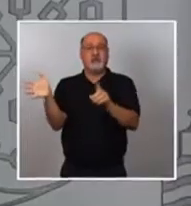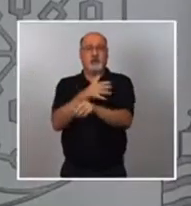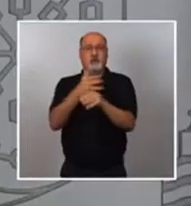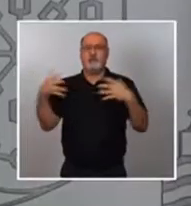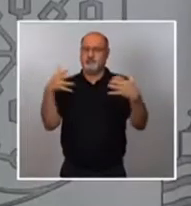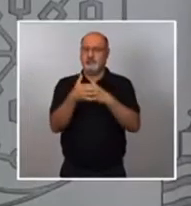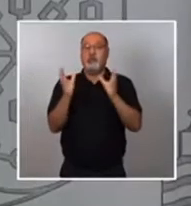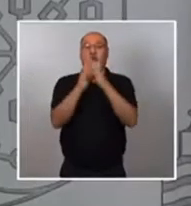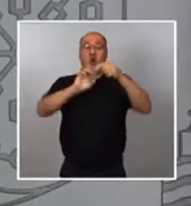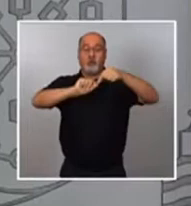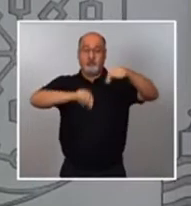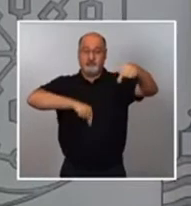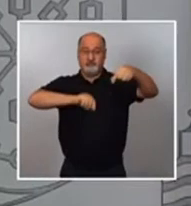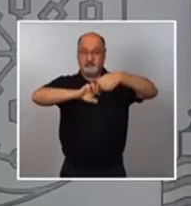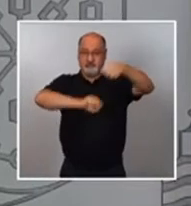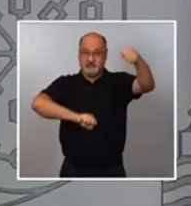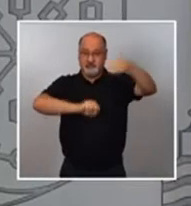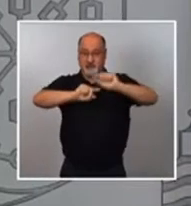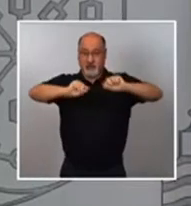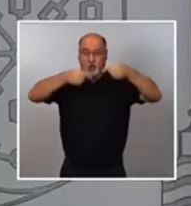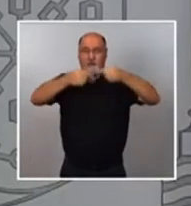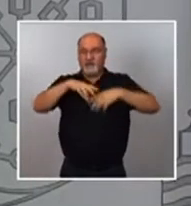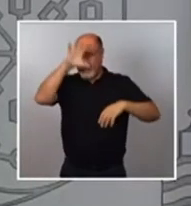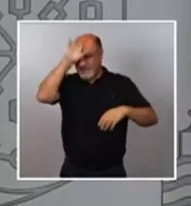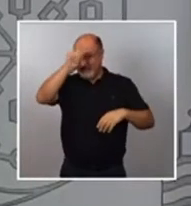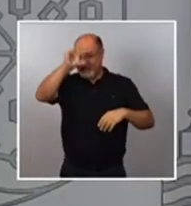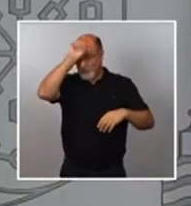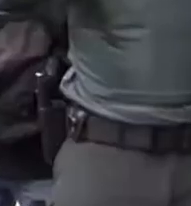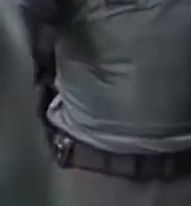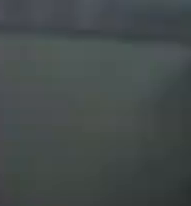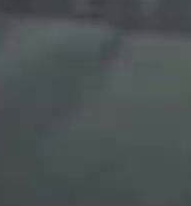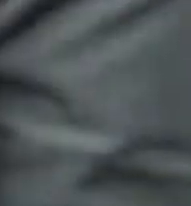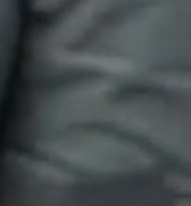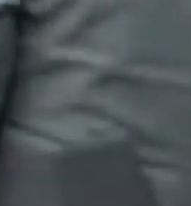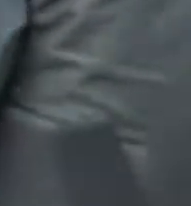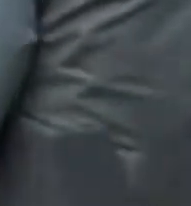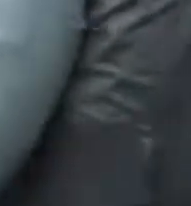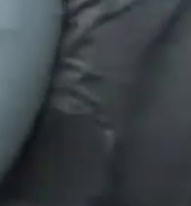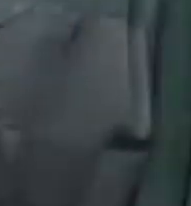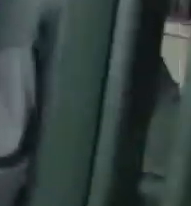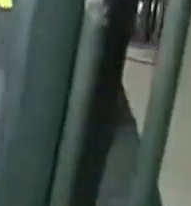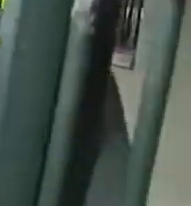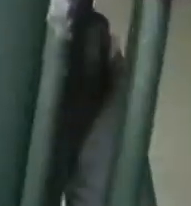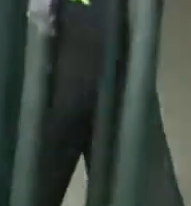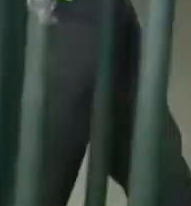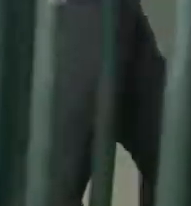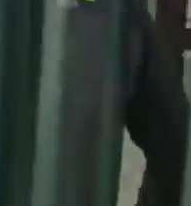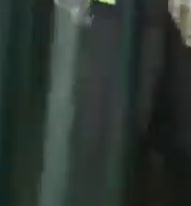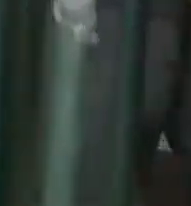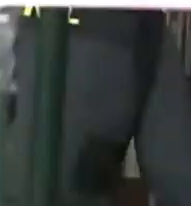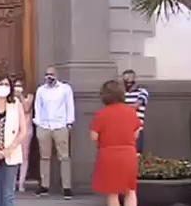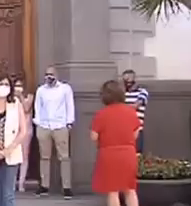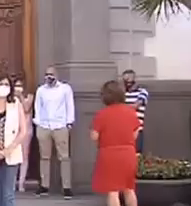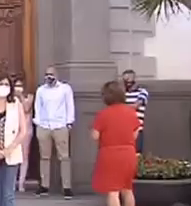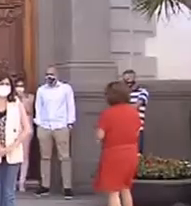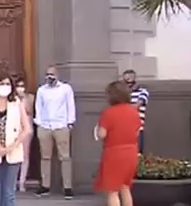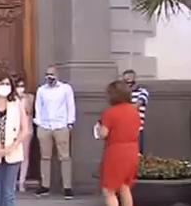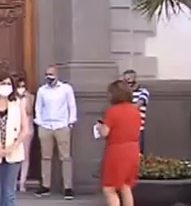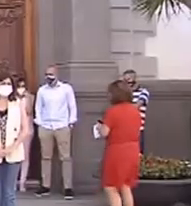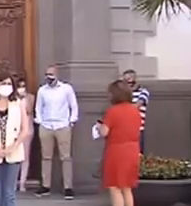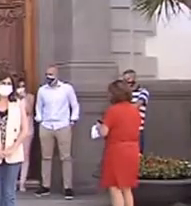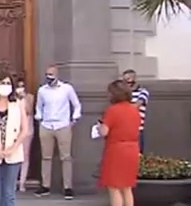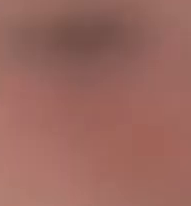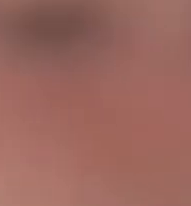Un catálogo de nuevas medidas para mejorar la coordinación entre las administraciones. Quieren revisar la valoración de riesgo que falló en Tenerife con el